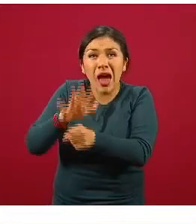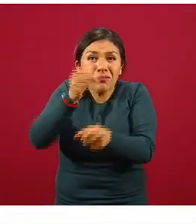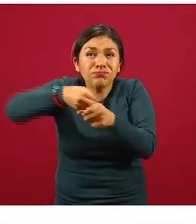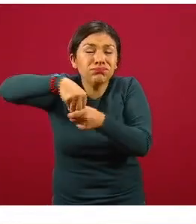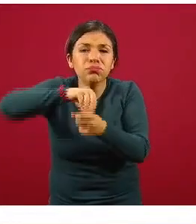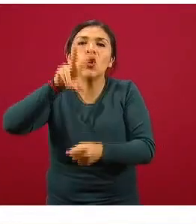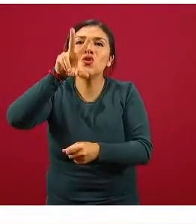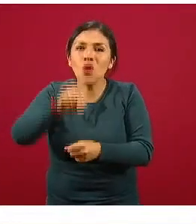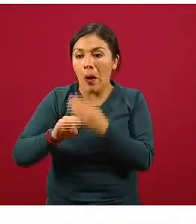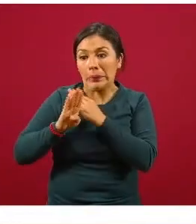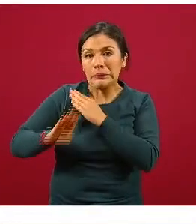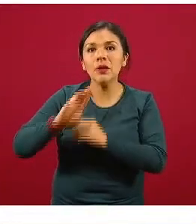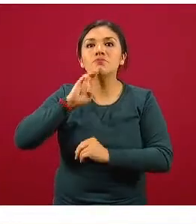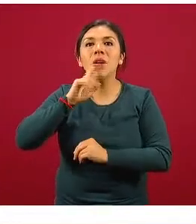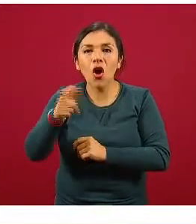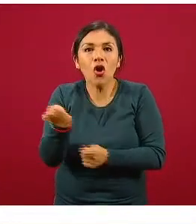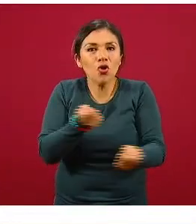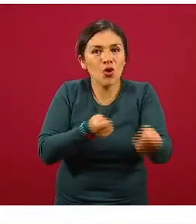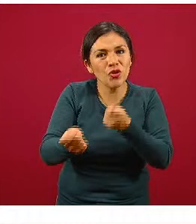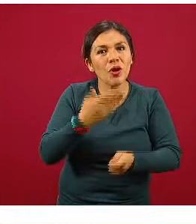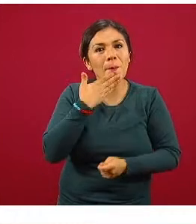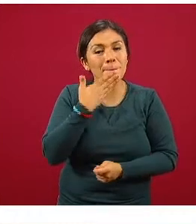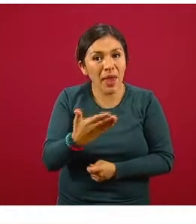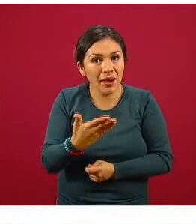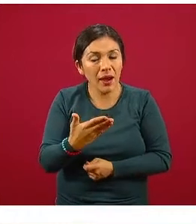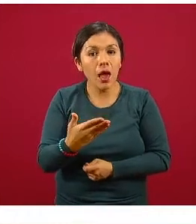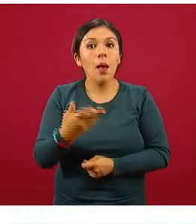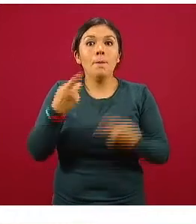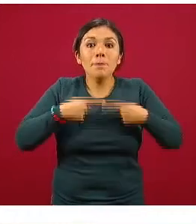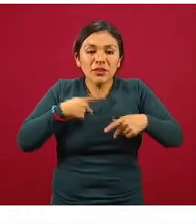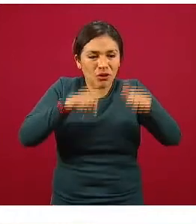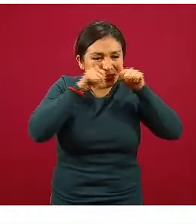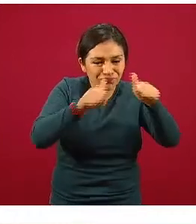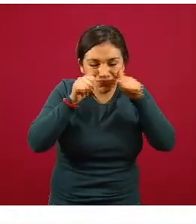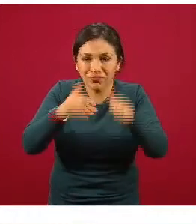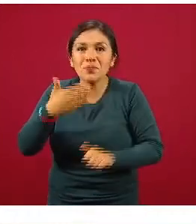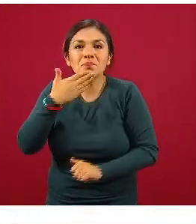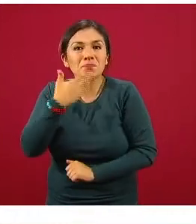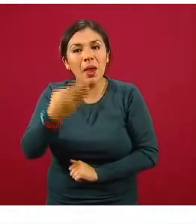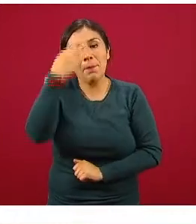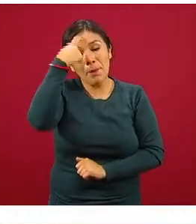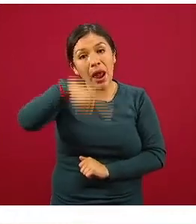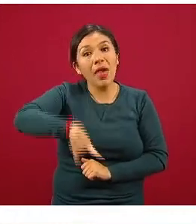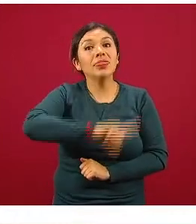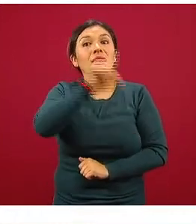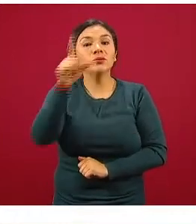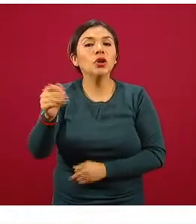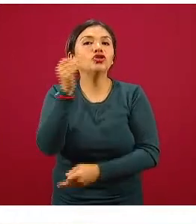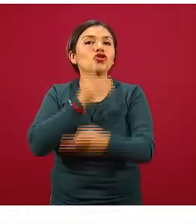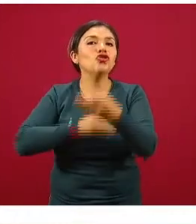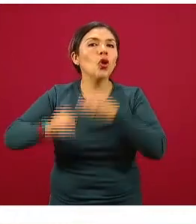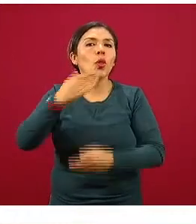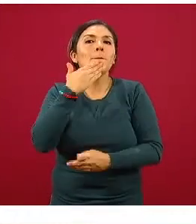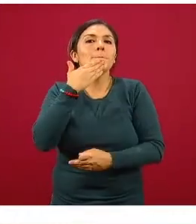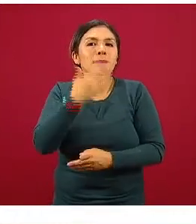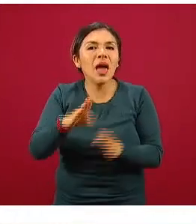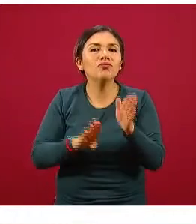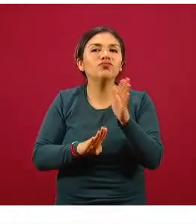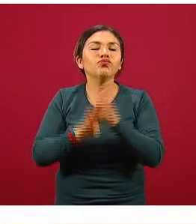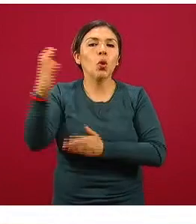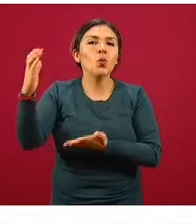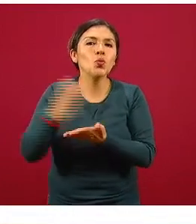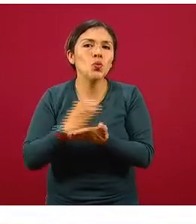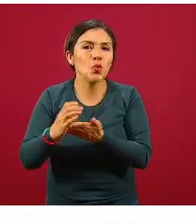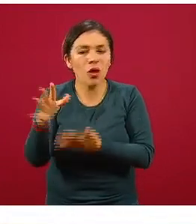control de la epidemia y a las personas atenderlas de mejor forma y para que después todos contribuyamos con una